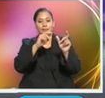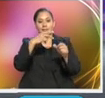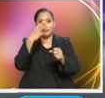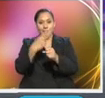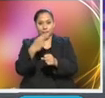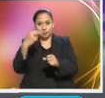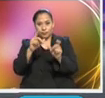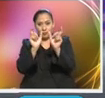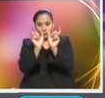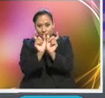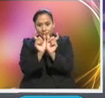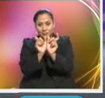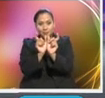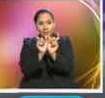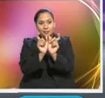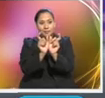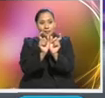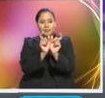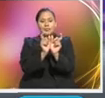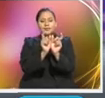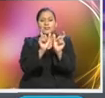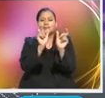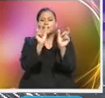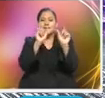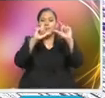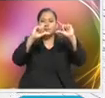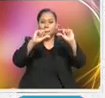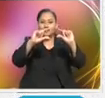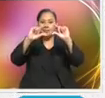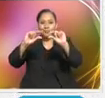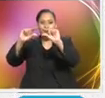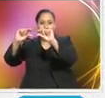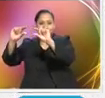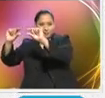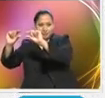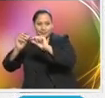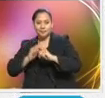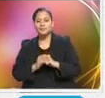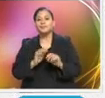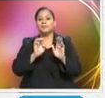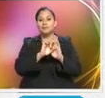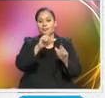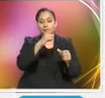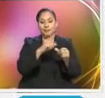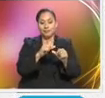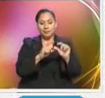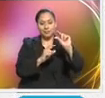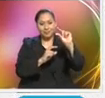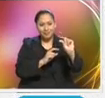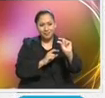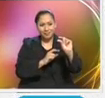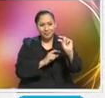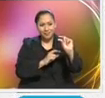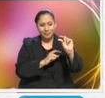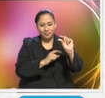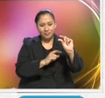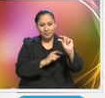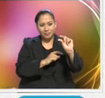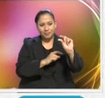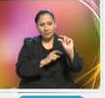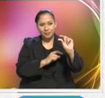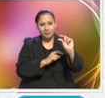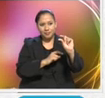parte es muy importante, ¿no? Cuéntanos. Porque de hecho la primera letra es muy pequeña y va a firmar